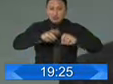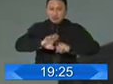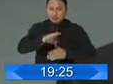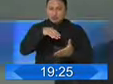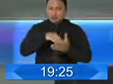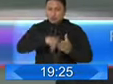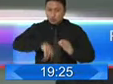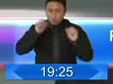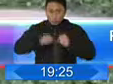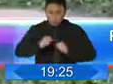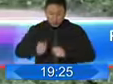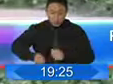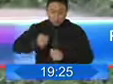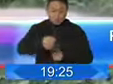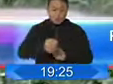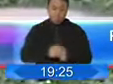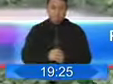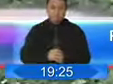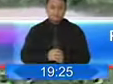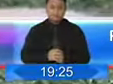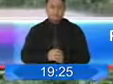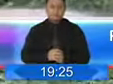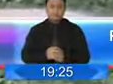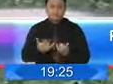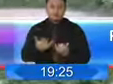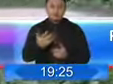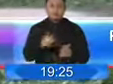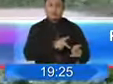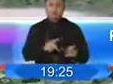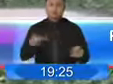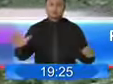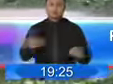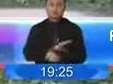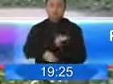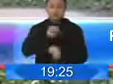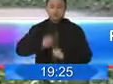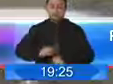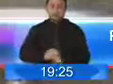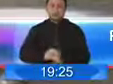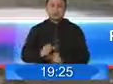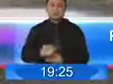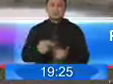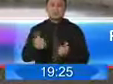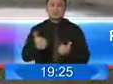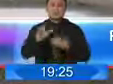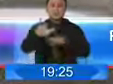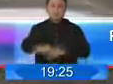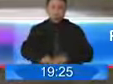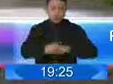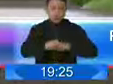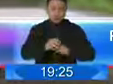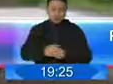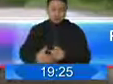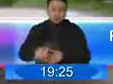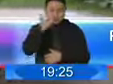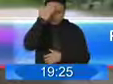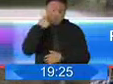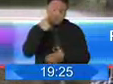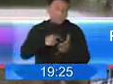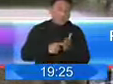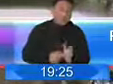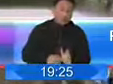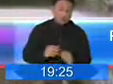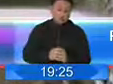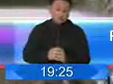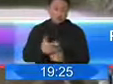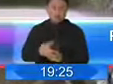nosotros podamos aportar. Para esto se implementará un plan integral que contempla la mejora en la calidad de la agricultura, pues es conocido que, por ejemplo, para